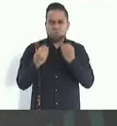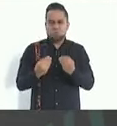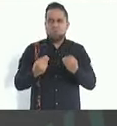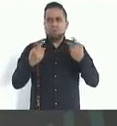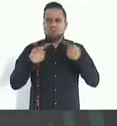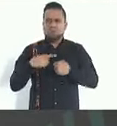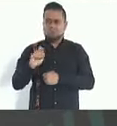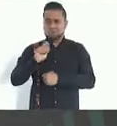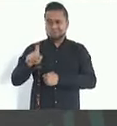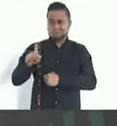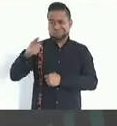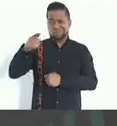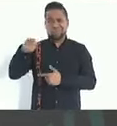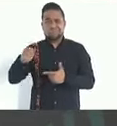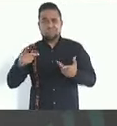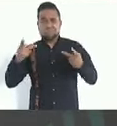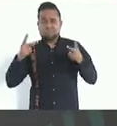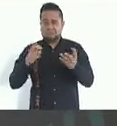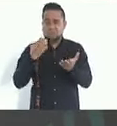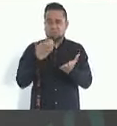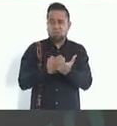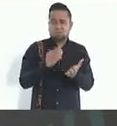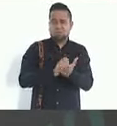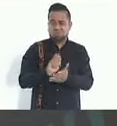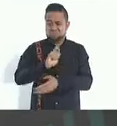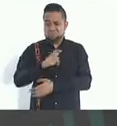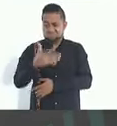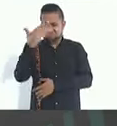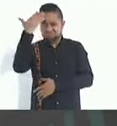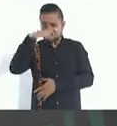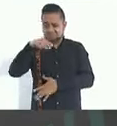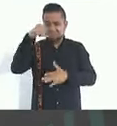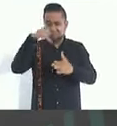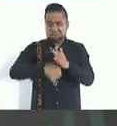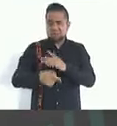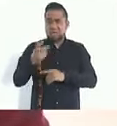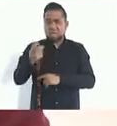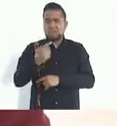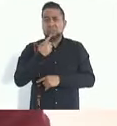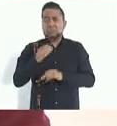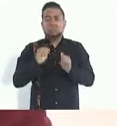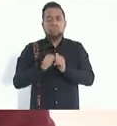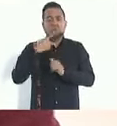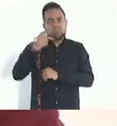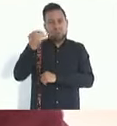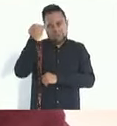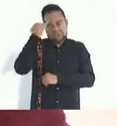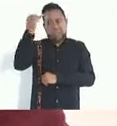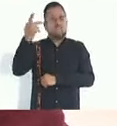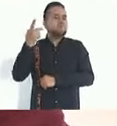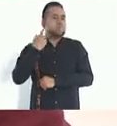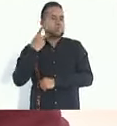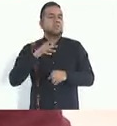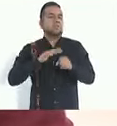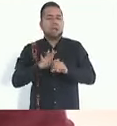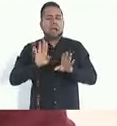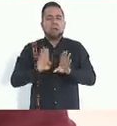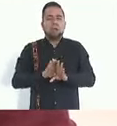especialistas, expertos, economistas que aplican esa política de